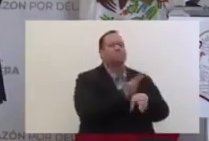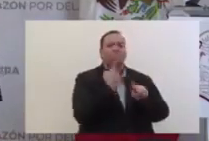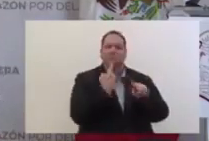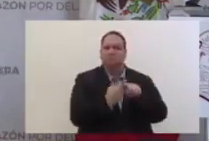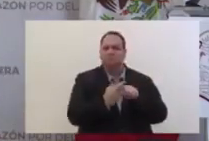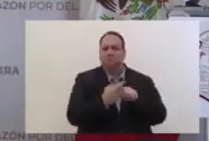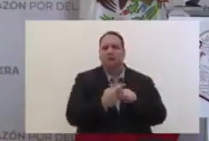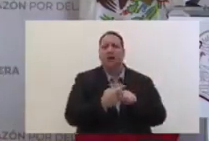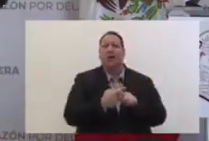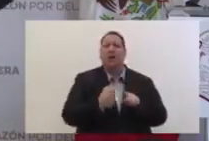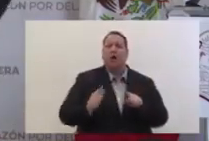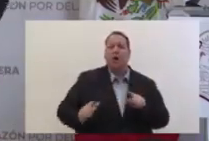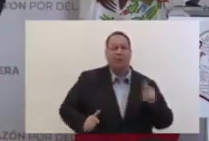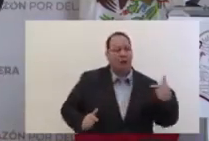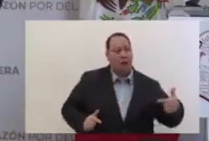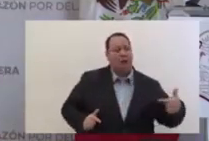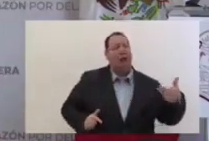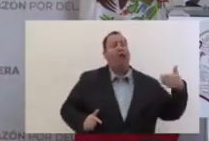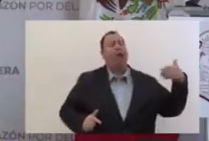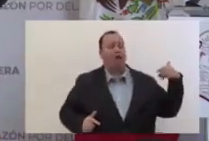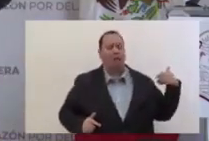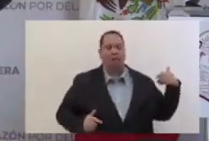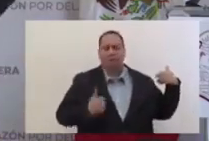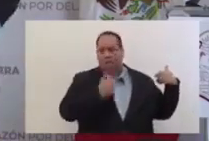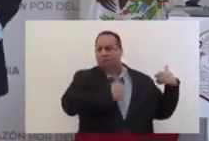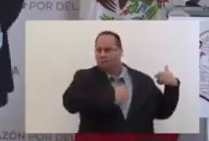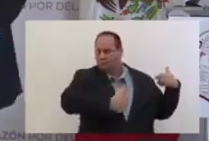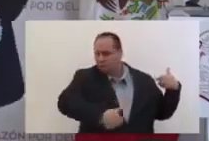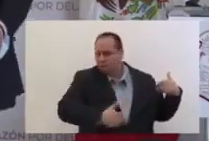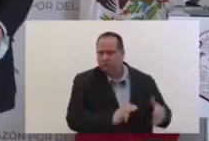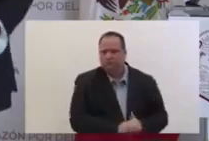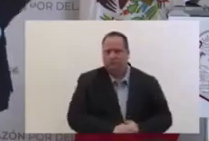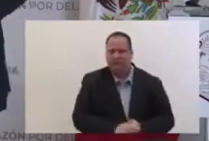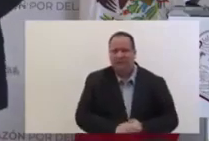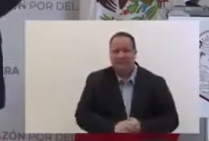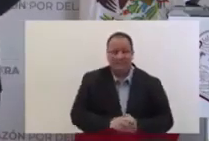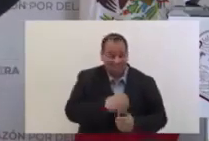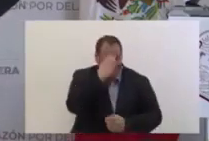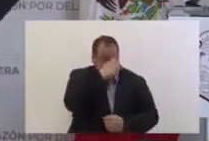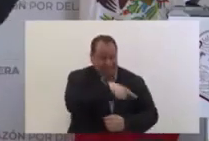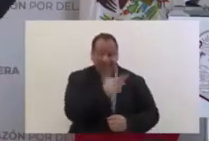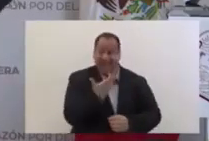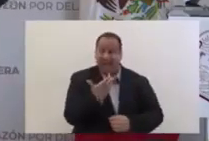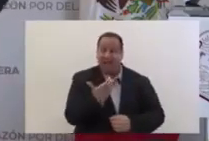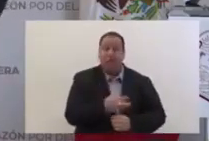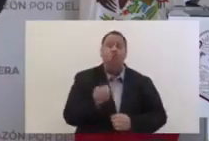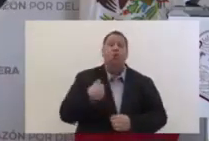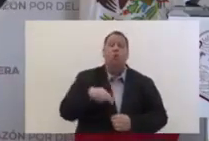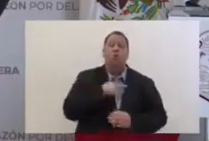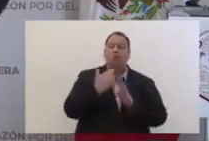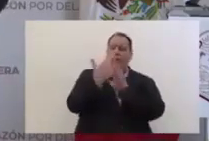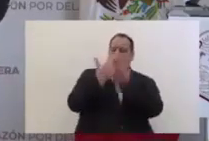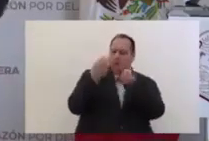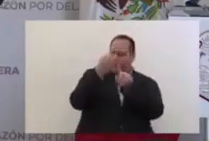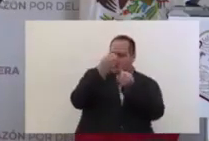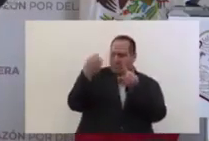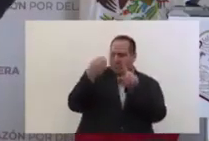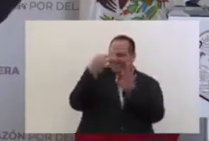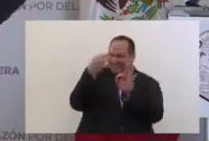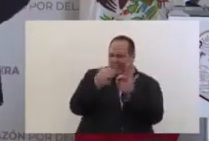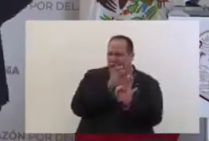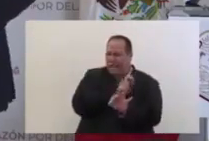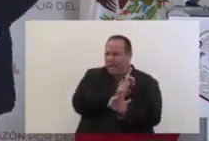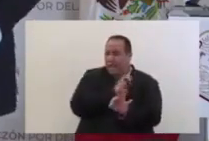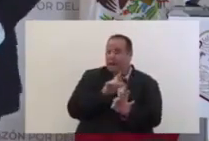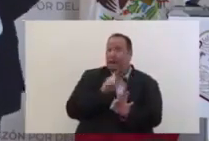uno de las administraciones previas. Por esta experiencia nosotros hemos generado nosotros un protocolo, una guía especial